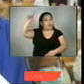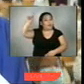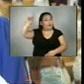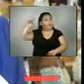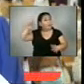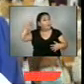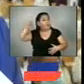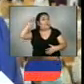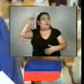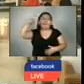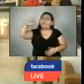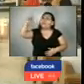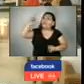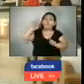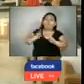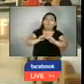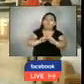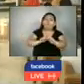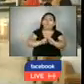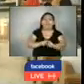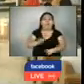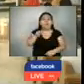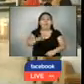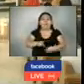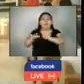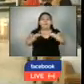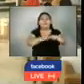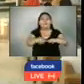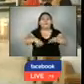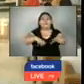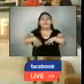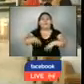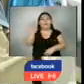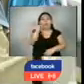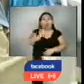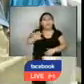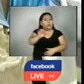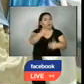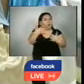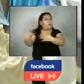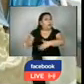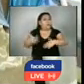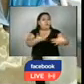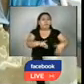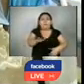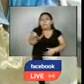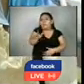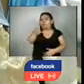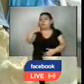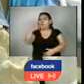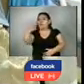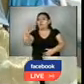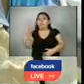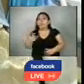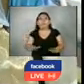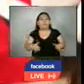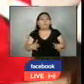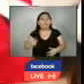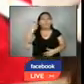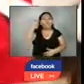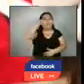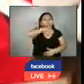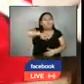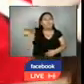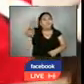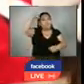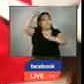nos acompaña. A nivel nacional, en el mes de enero se desarrollarán más de 100 actividades y lo importante es hacer